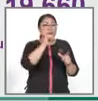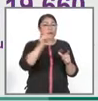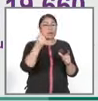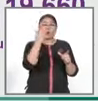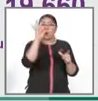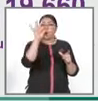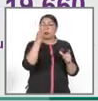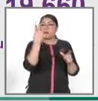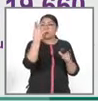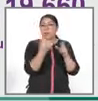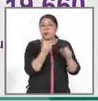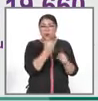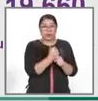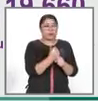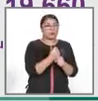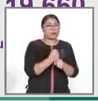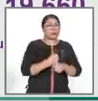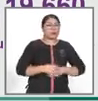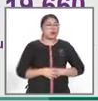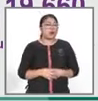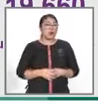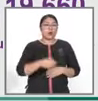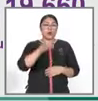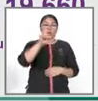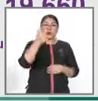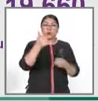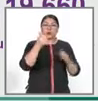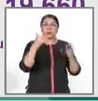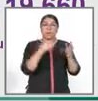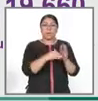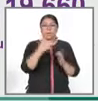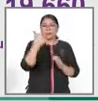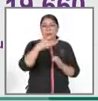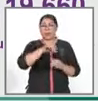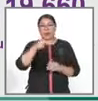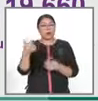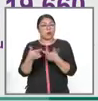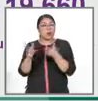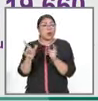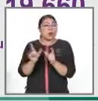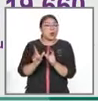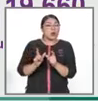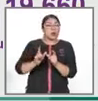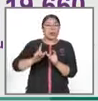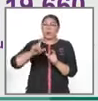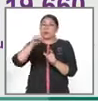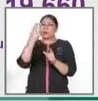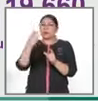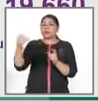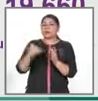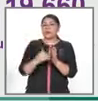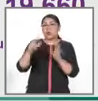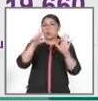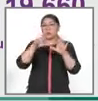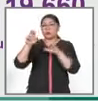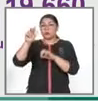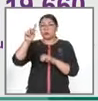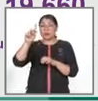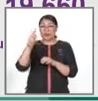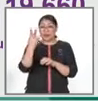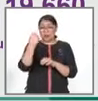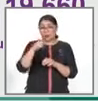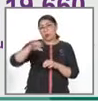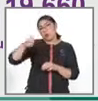del grupo de edad de 50 a 59 años con 3879 casos el grupo de